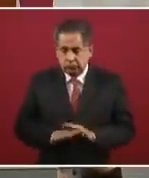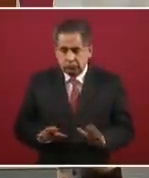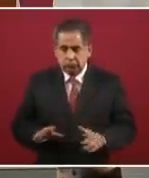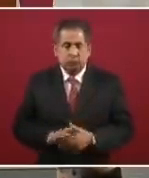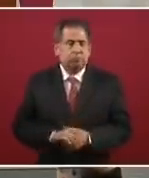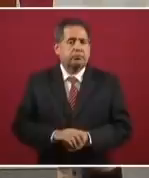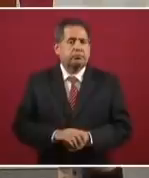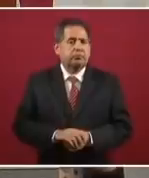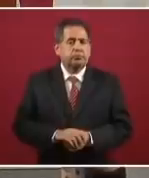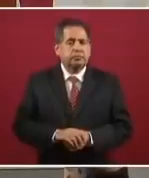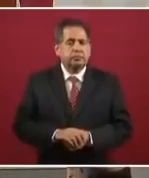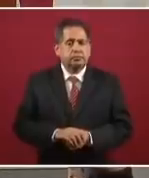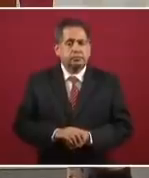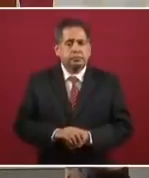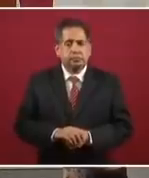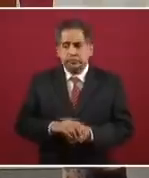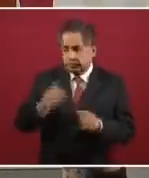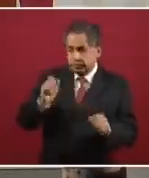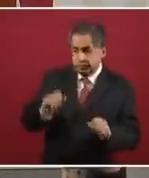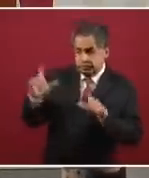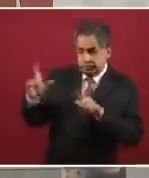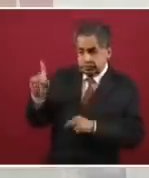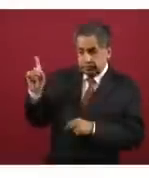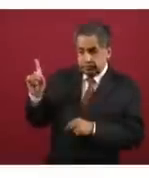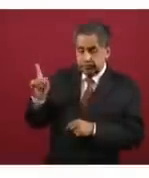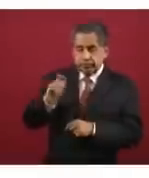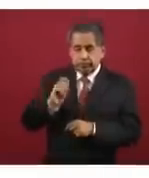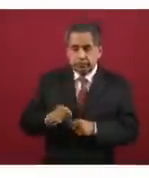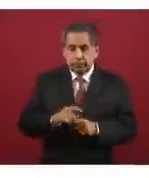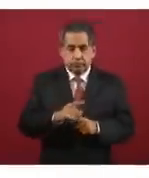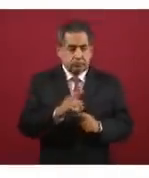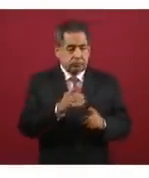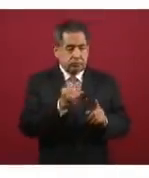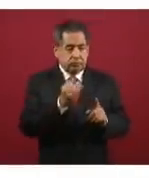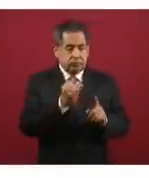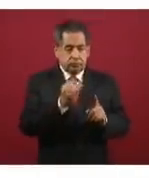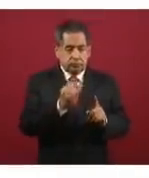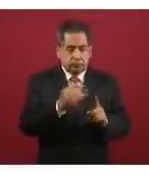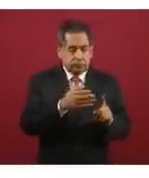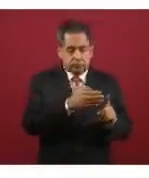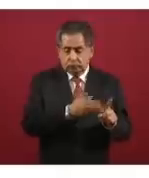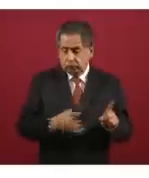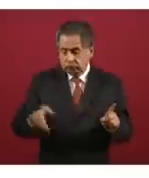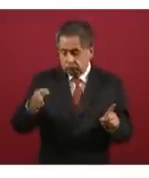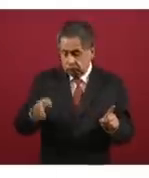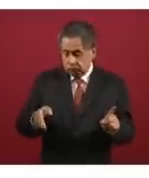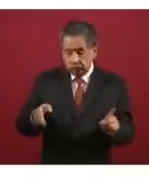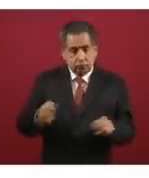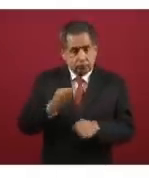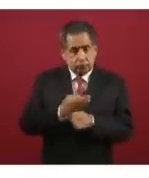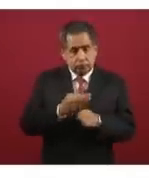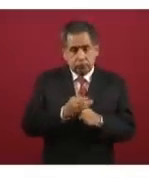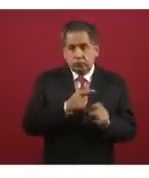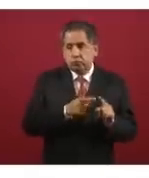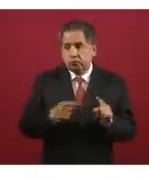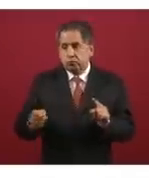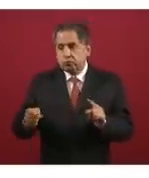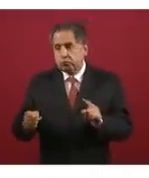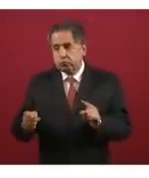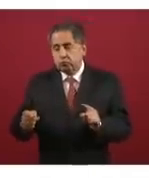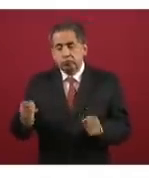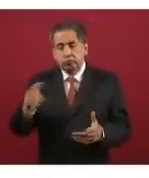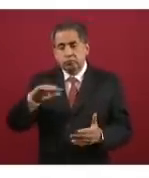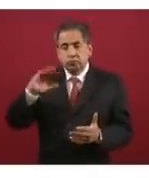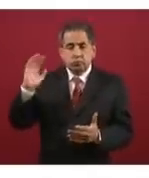Entonces, lo que dice esta gráfica es que del mes de junio a esta fecha, a la fecha de la reunión, la